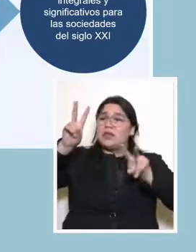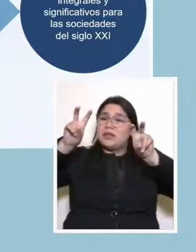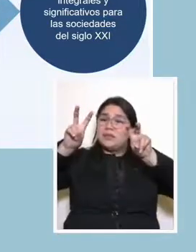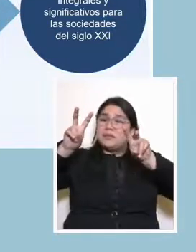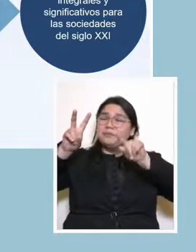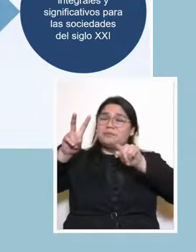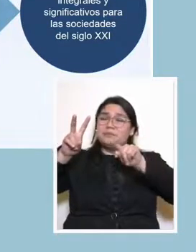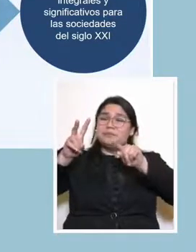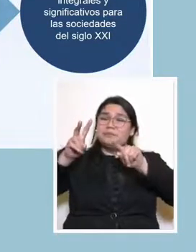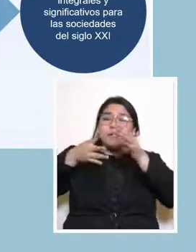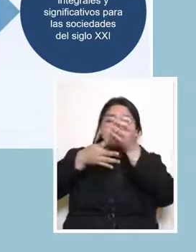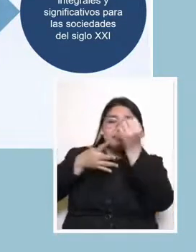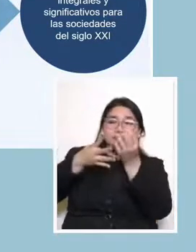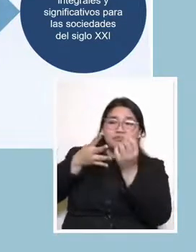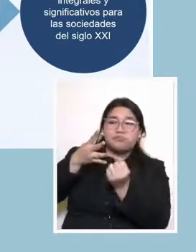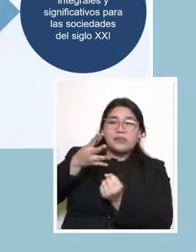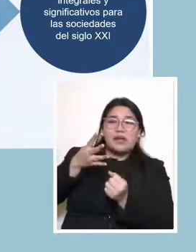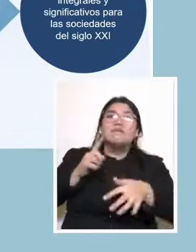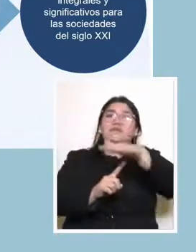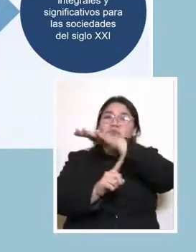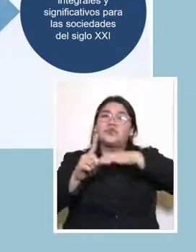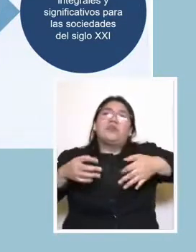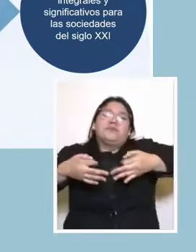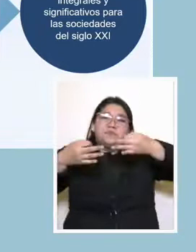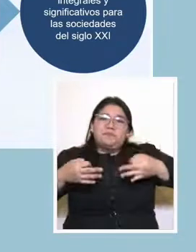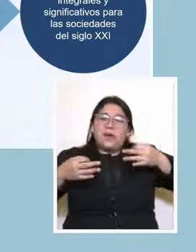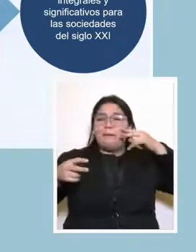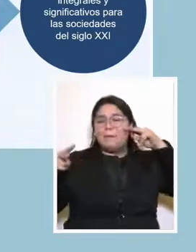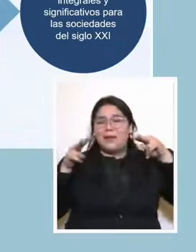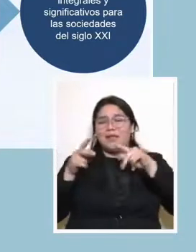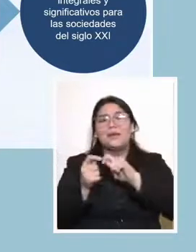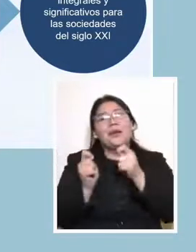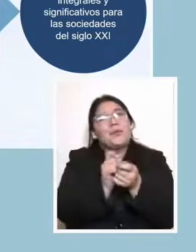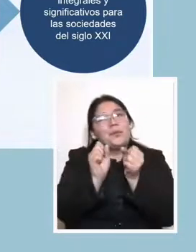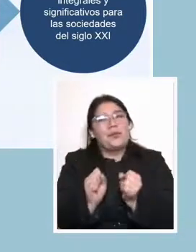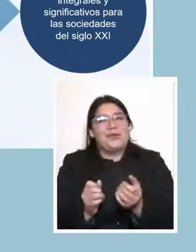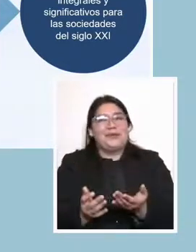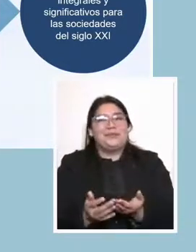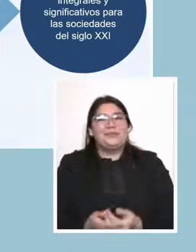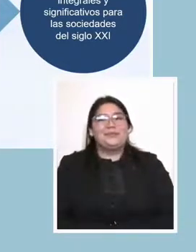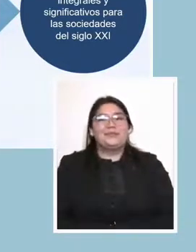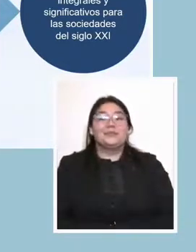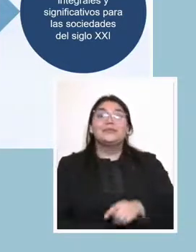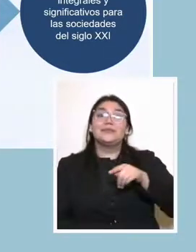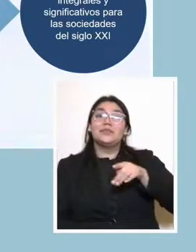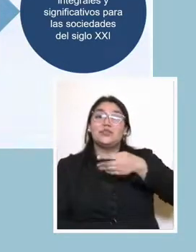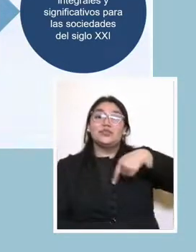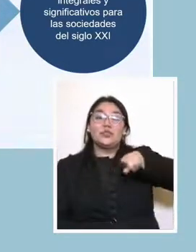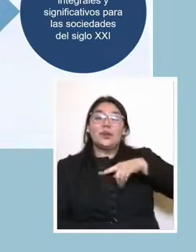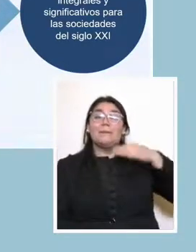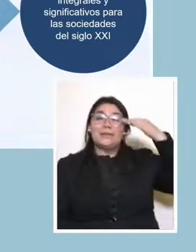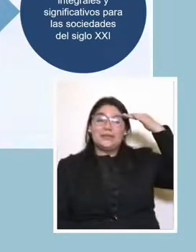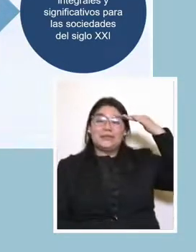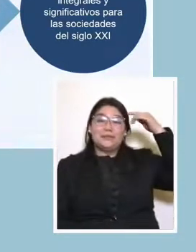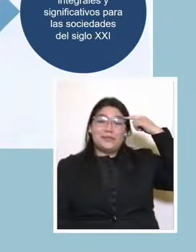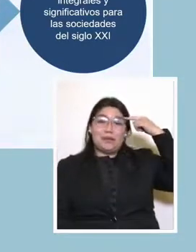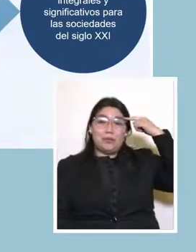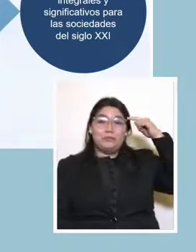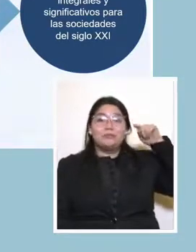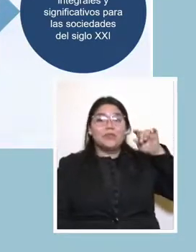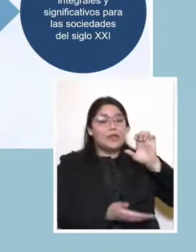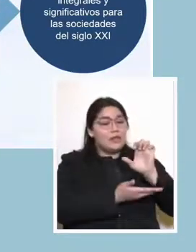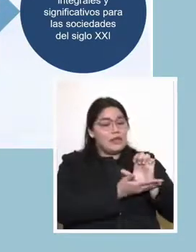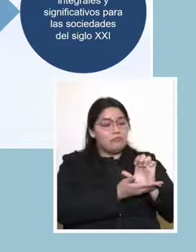condiciones para ese efectivamente cambio de paradigma. En esto creemos que el Estado debe ser quien facilita y